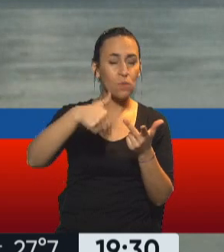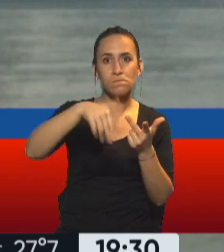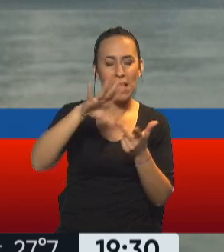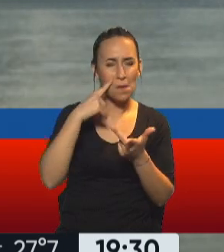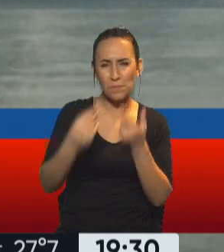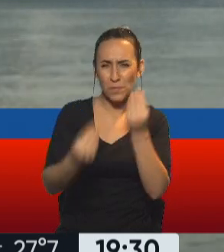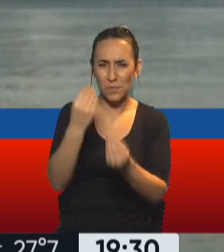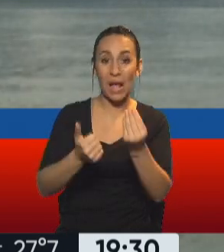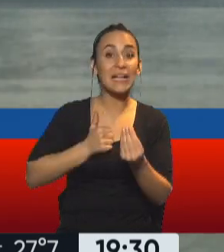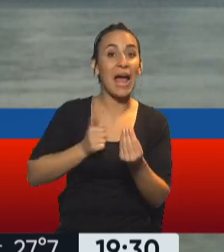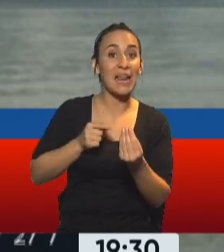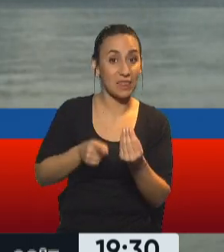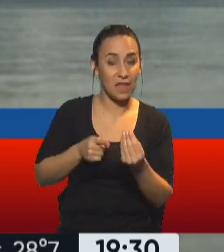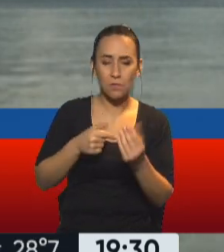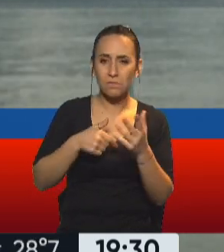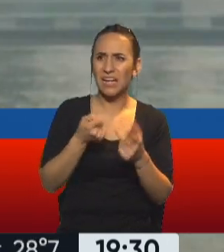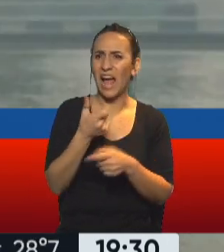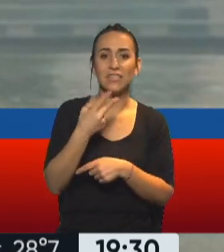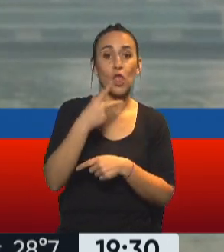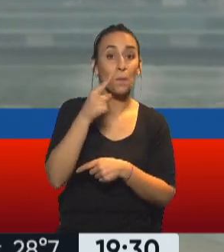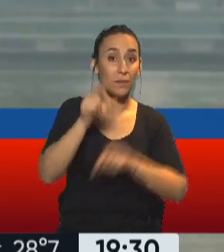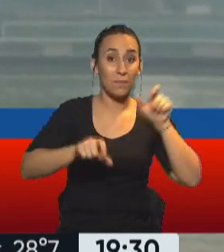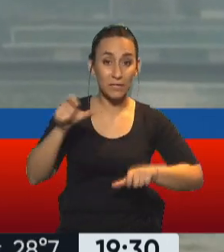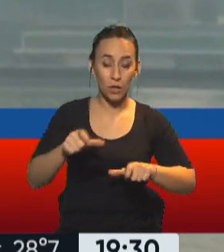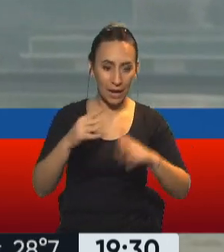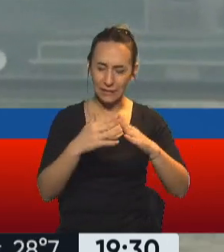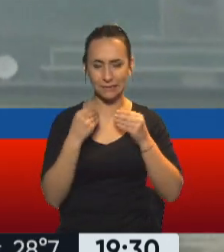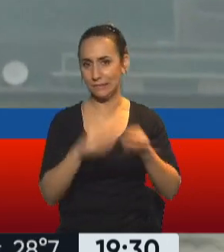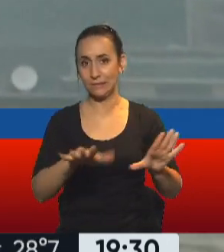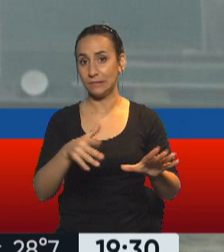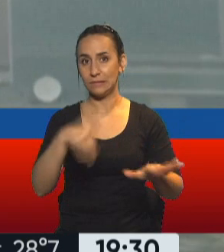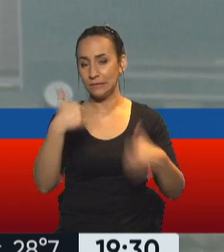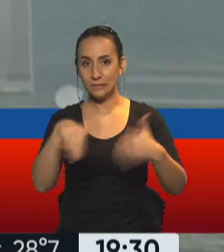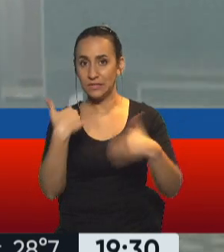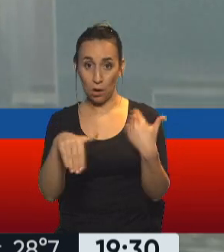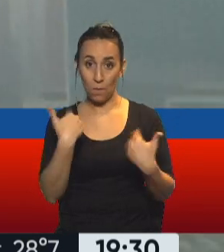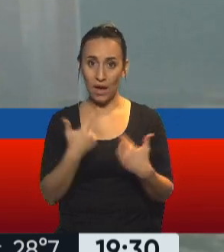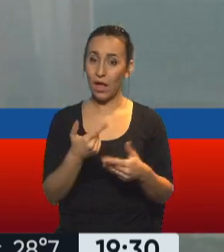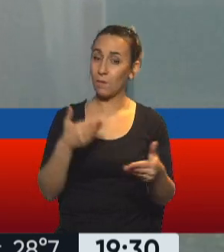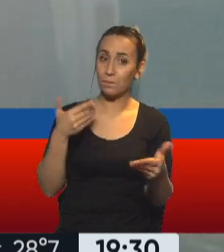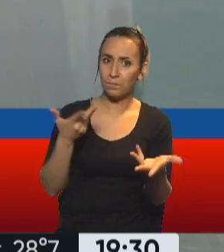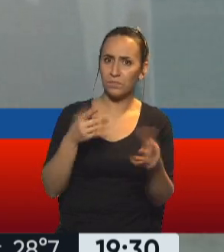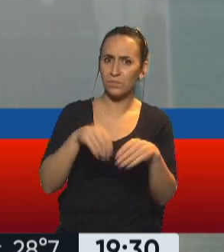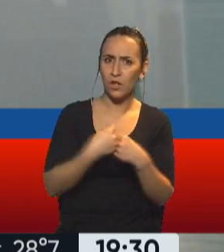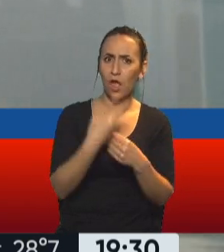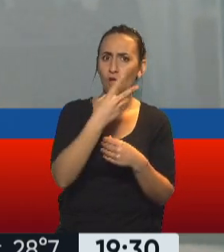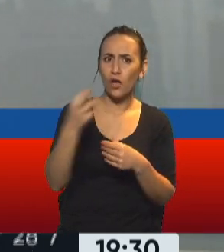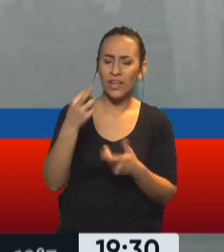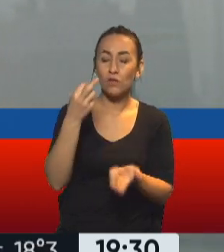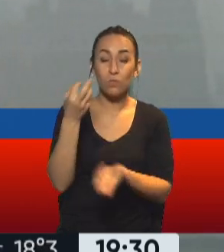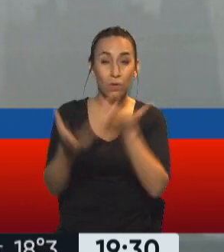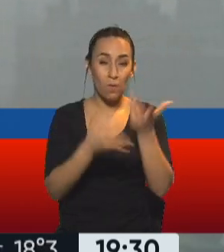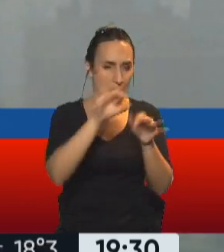Canadá, donde más de 2.000 personas fueron evacuadas estos últimos días en medio de más de 200 incendios